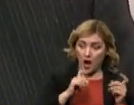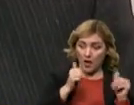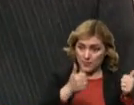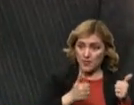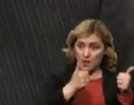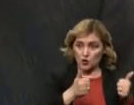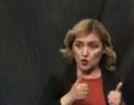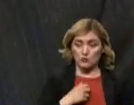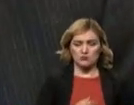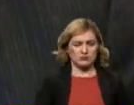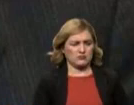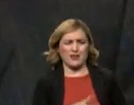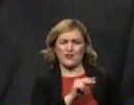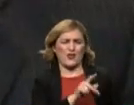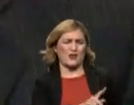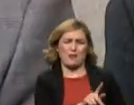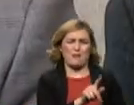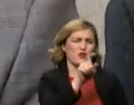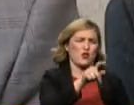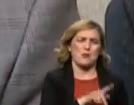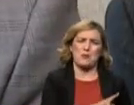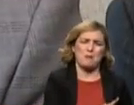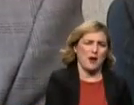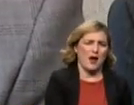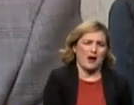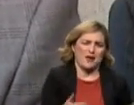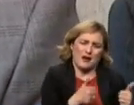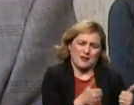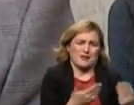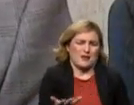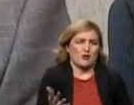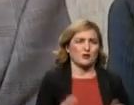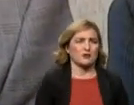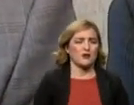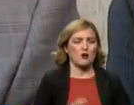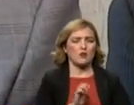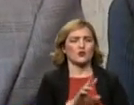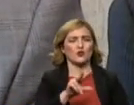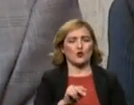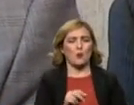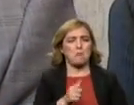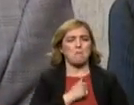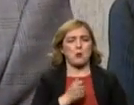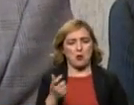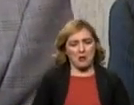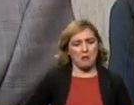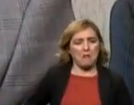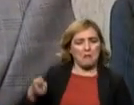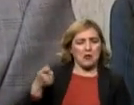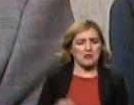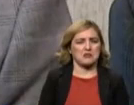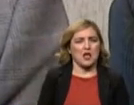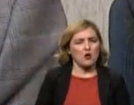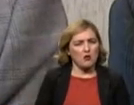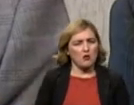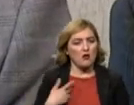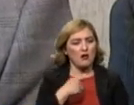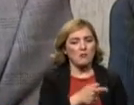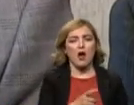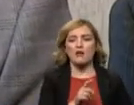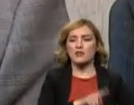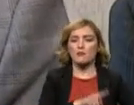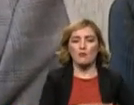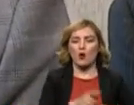no pagada, es decir, ya es candidato. Los ecuatorianos no queremos que dedique su tiempo, pagado con recursos